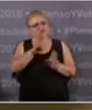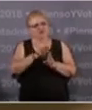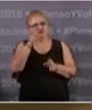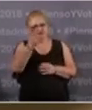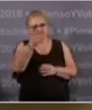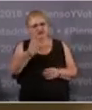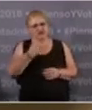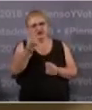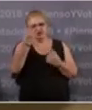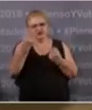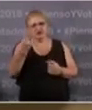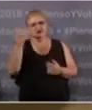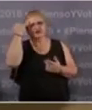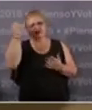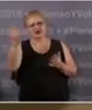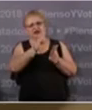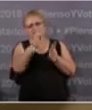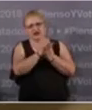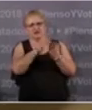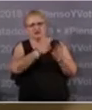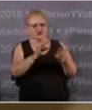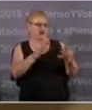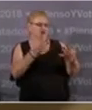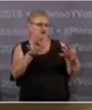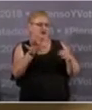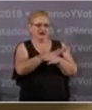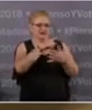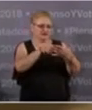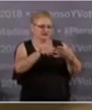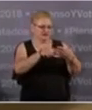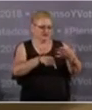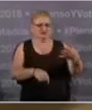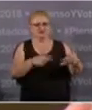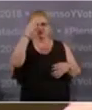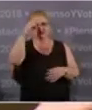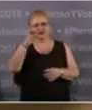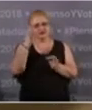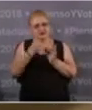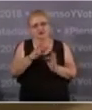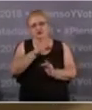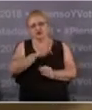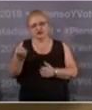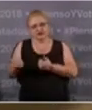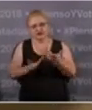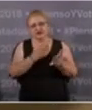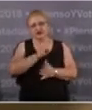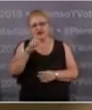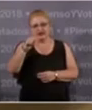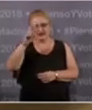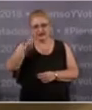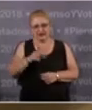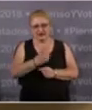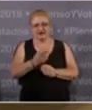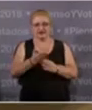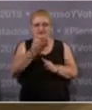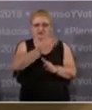identificadas algunas leyes que sea necesario reformar para que efectivamente se pueda llevar pues a la realidad la